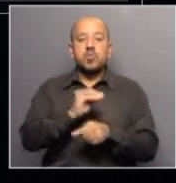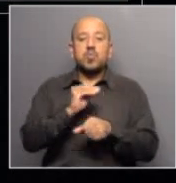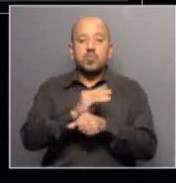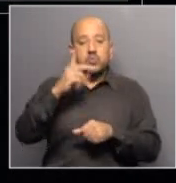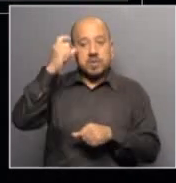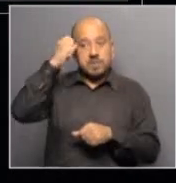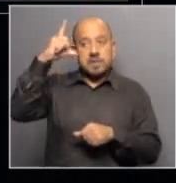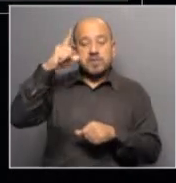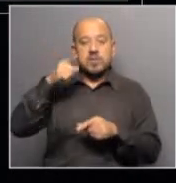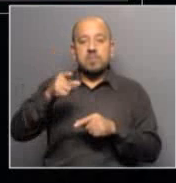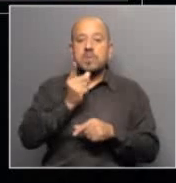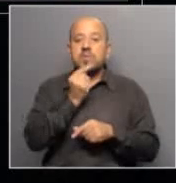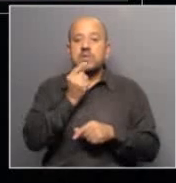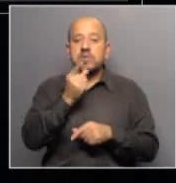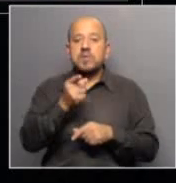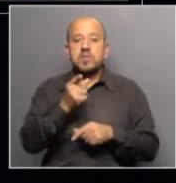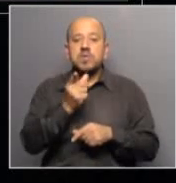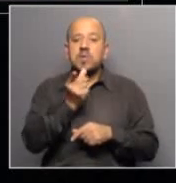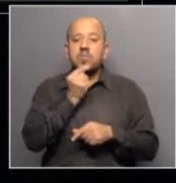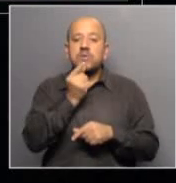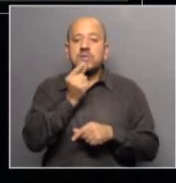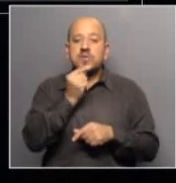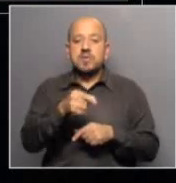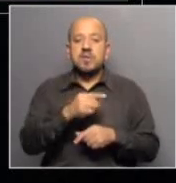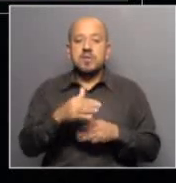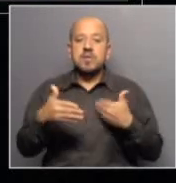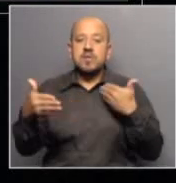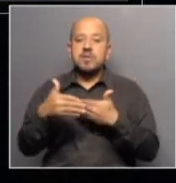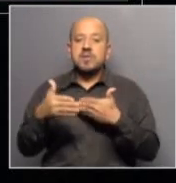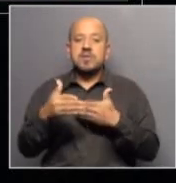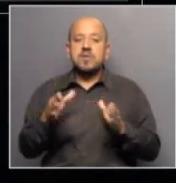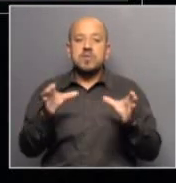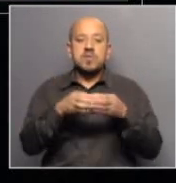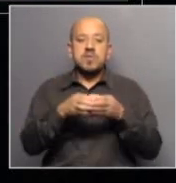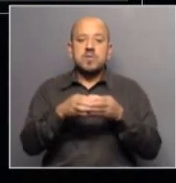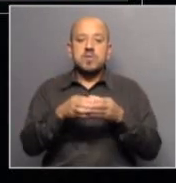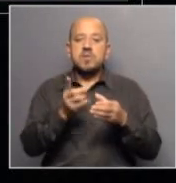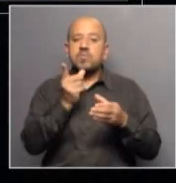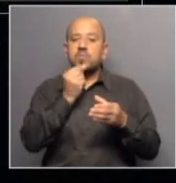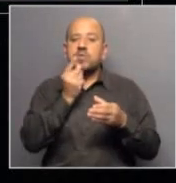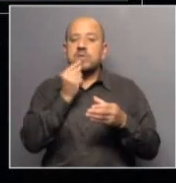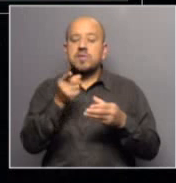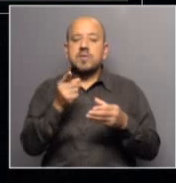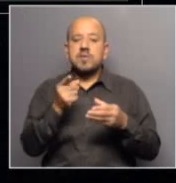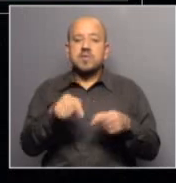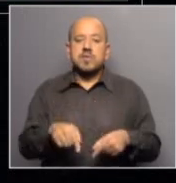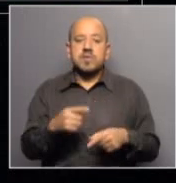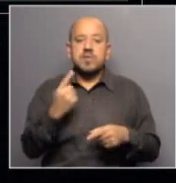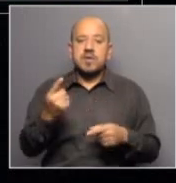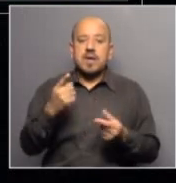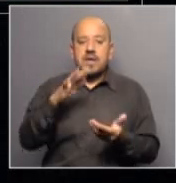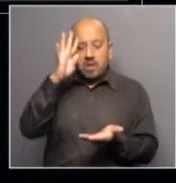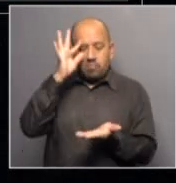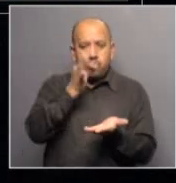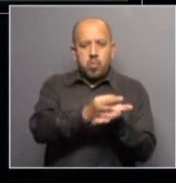permanentes para la policía. Una policía que está muy cercana a la comunidad también, una policía que en cada pueblo,